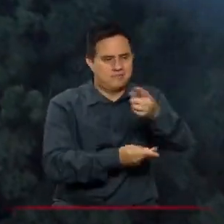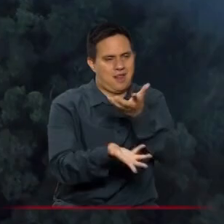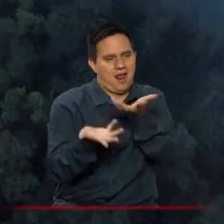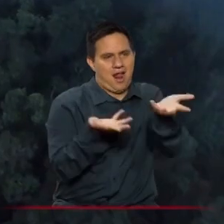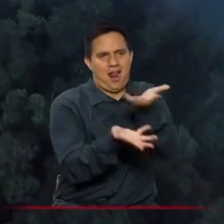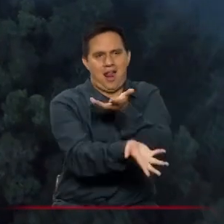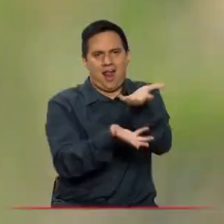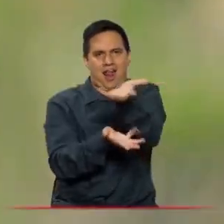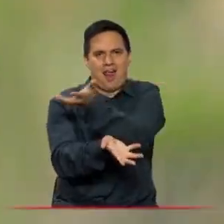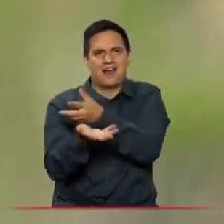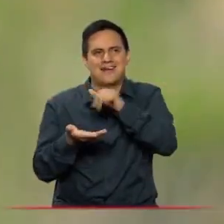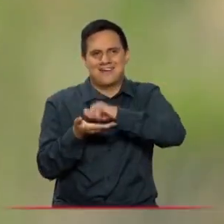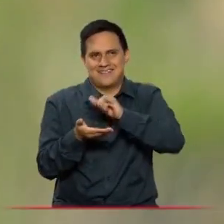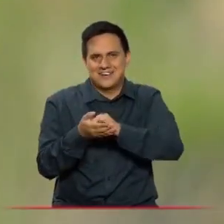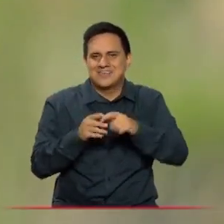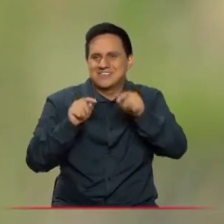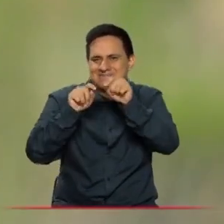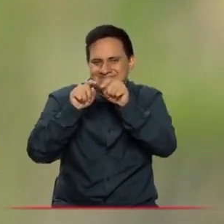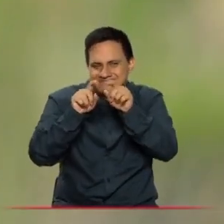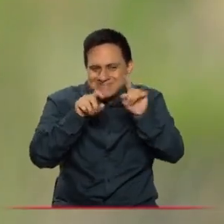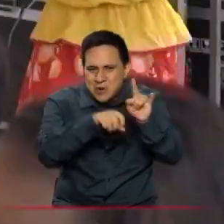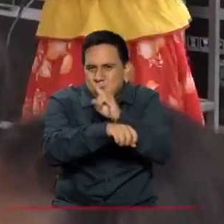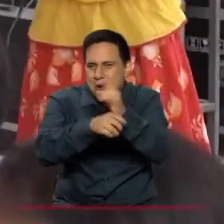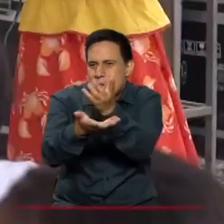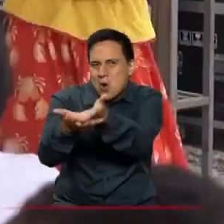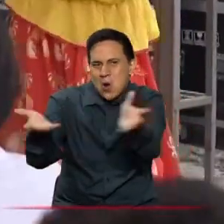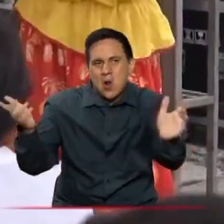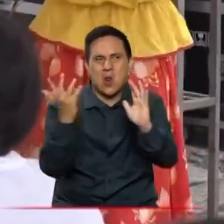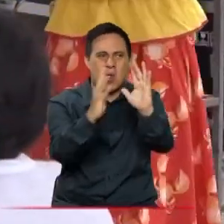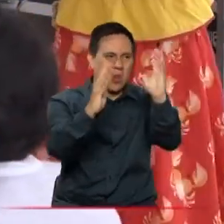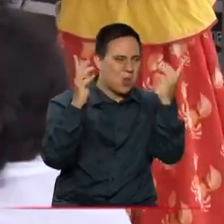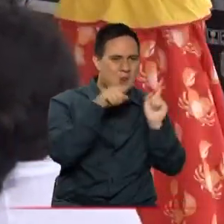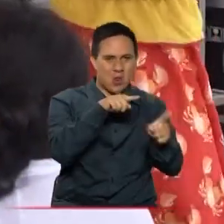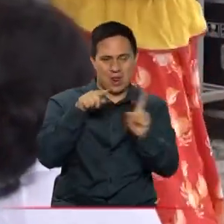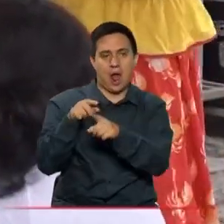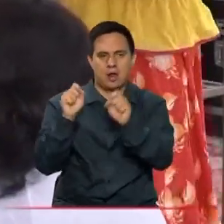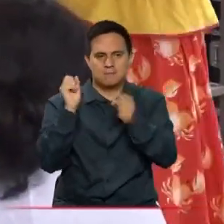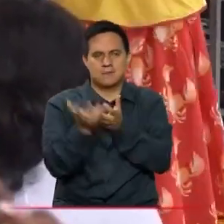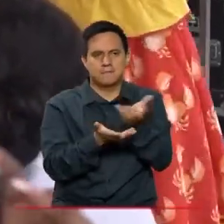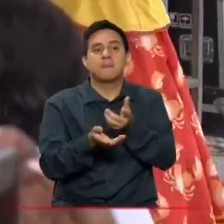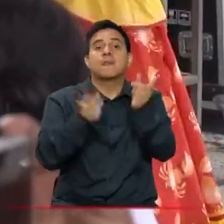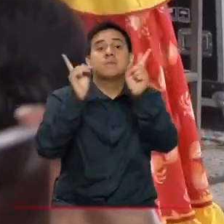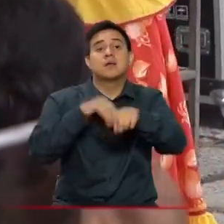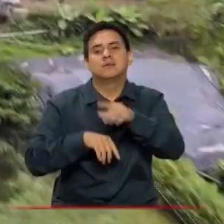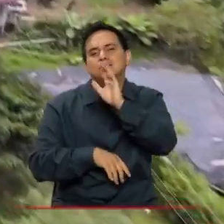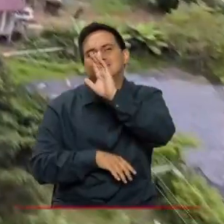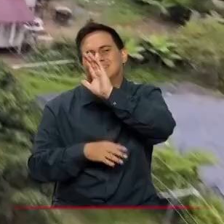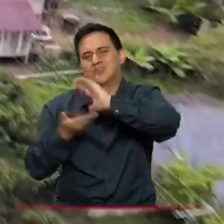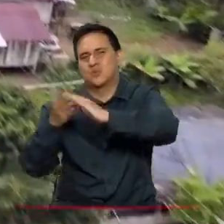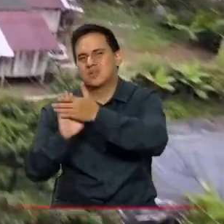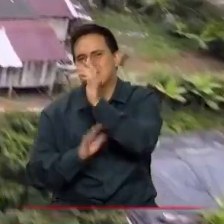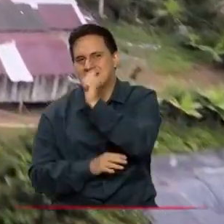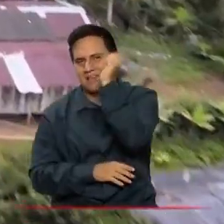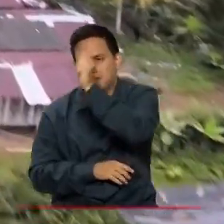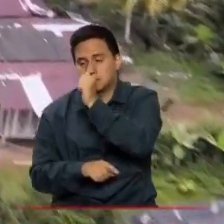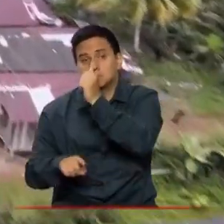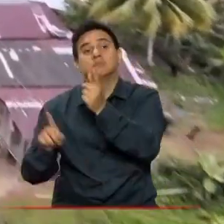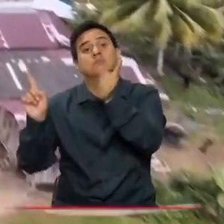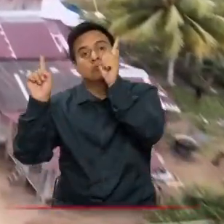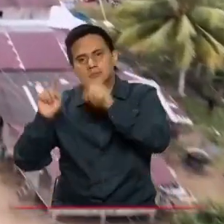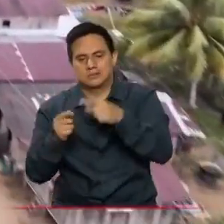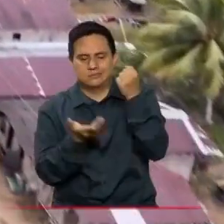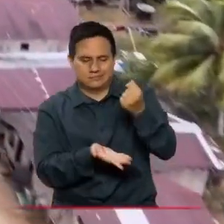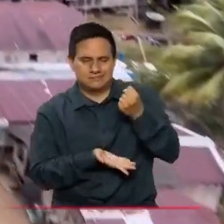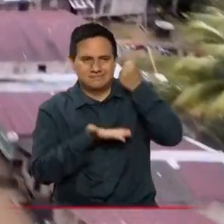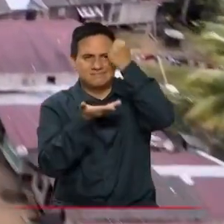fomenta el beneficio compartido derivado de su uso. Además, da voz a las comunidades afro. También señala el camino sobre la asignación de